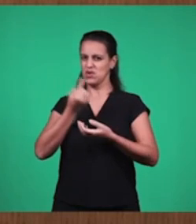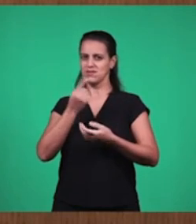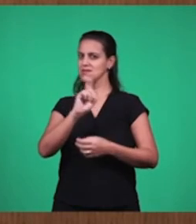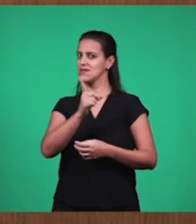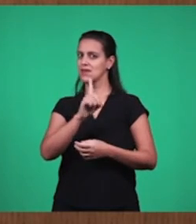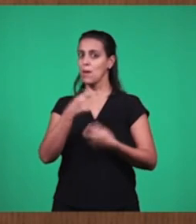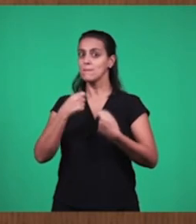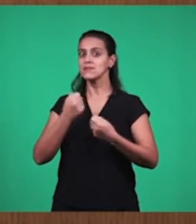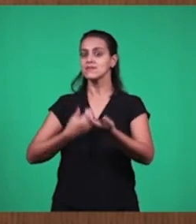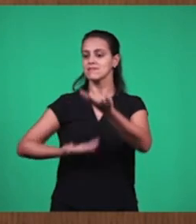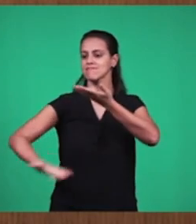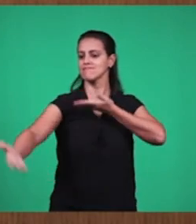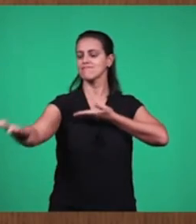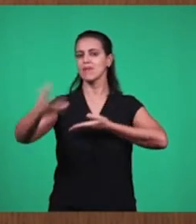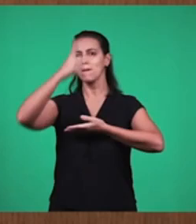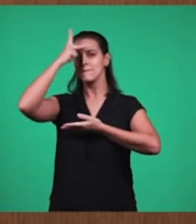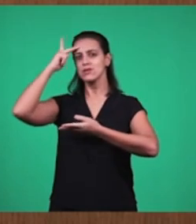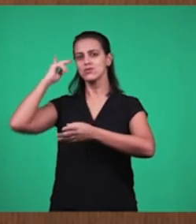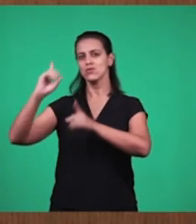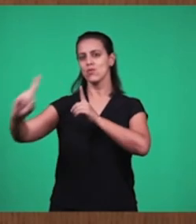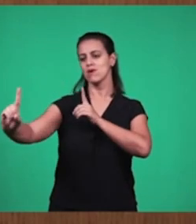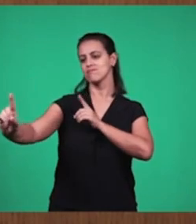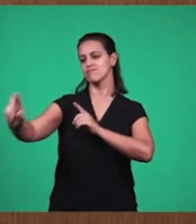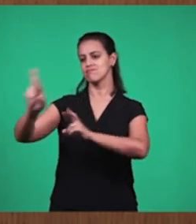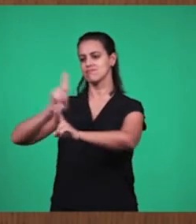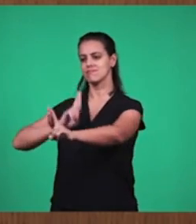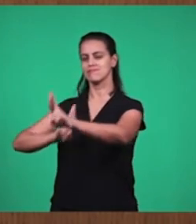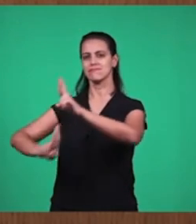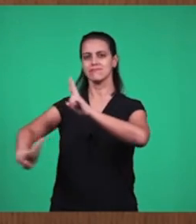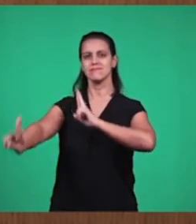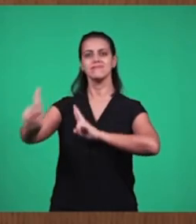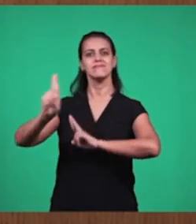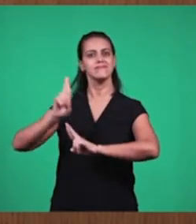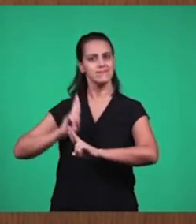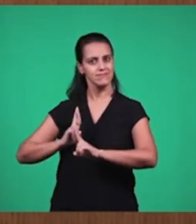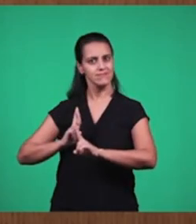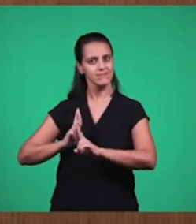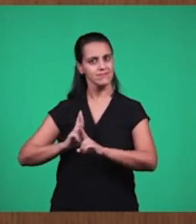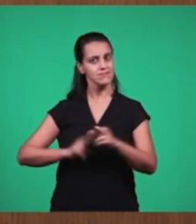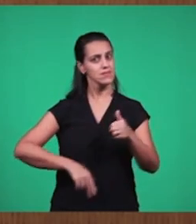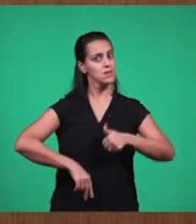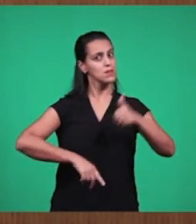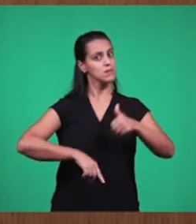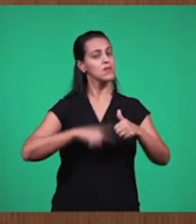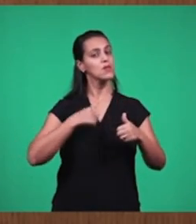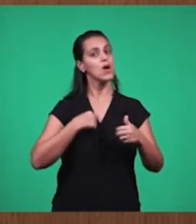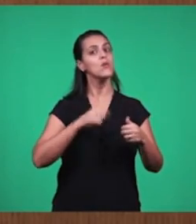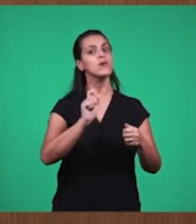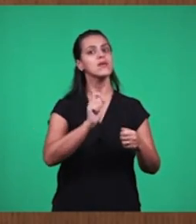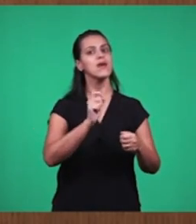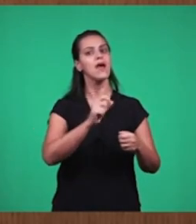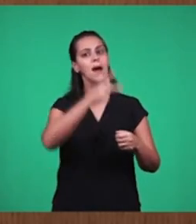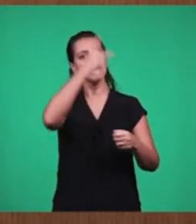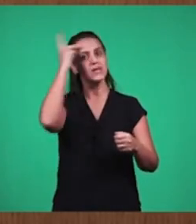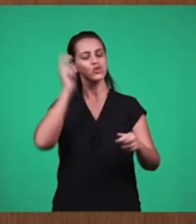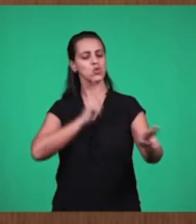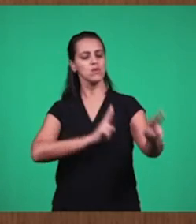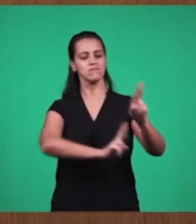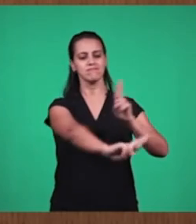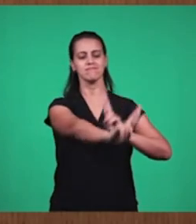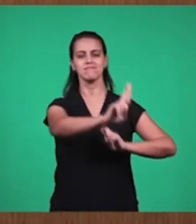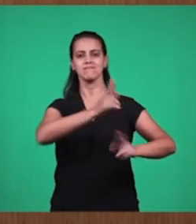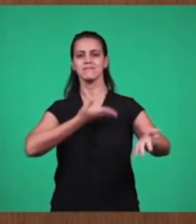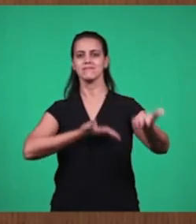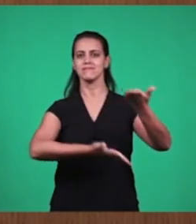las relaciones y entre sujetos. Primero, la relación interpsíquicas entre